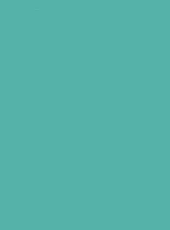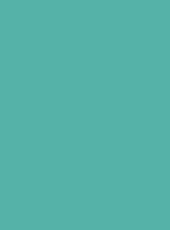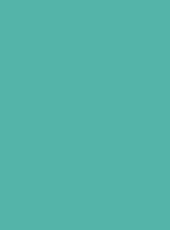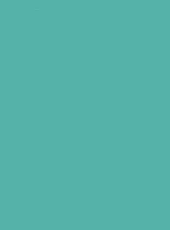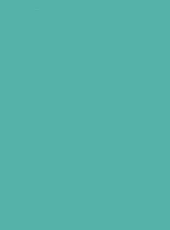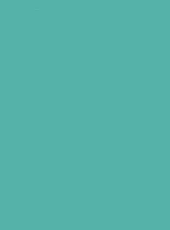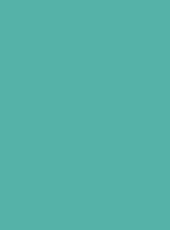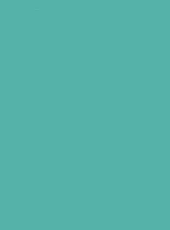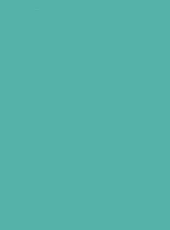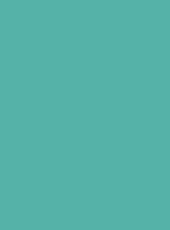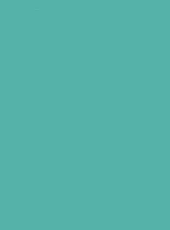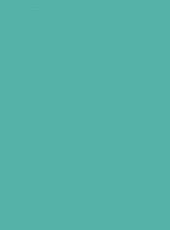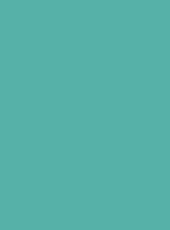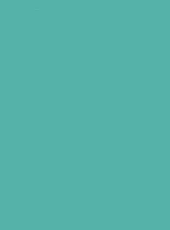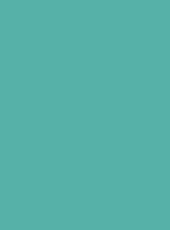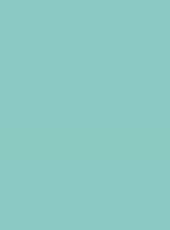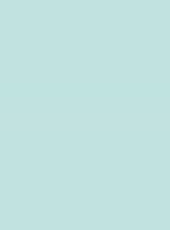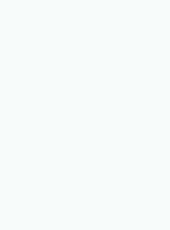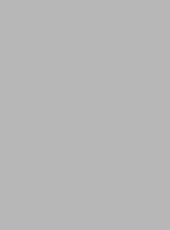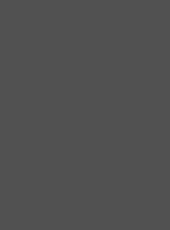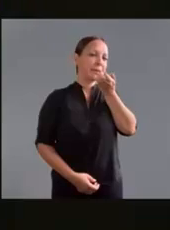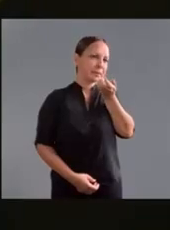3447-467654. Canal 5. Elegí mirar bien.